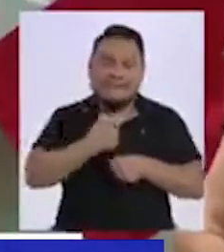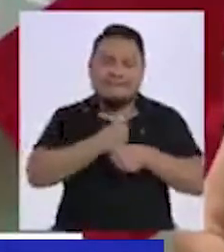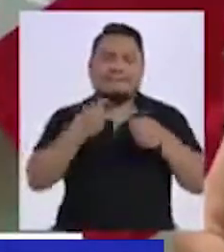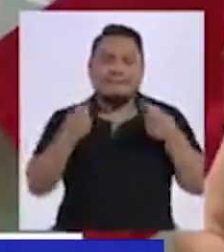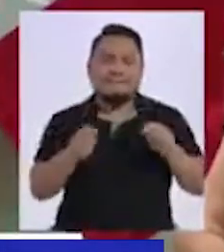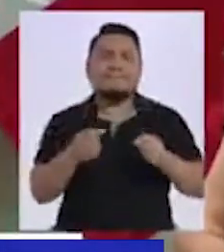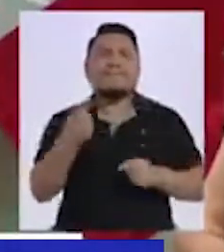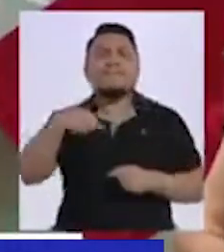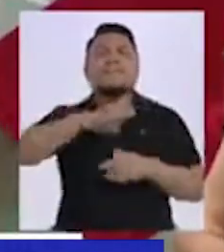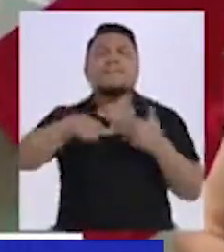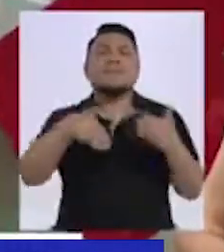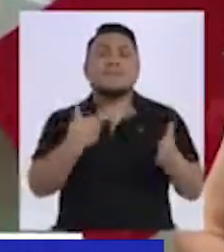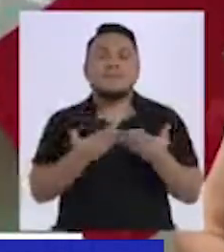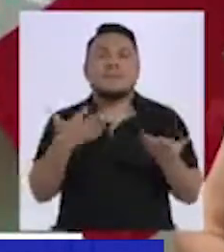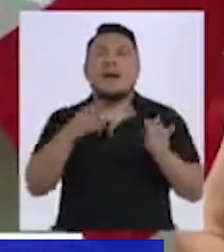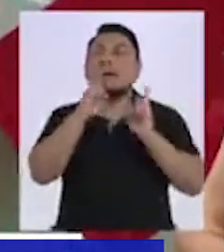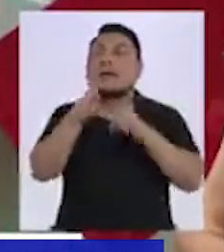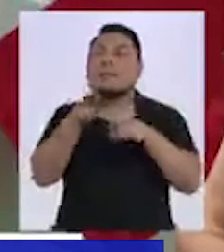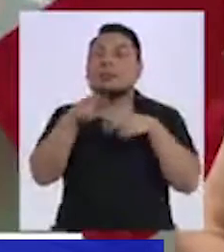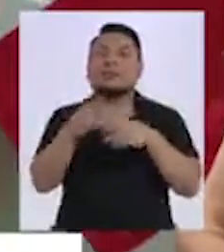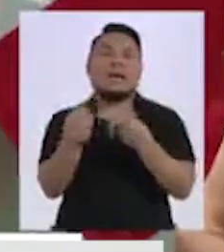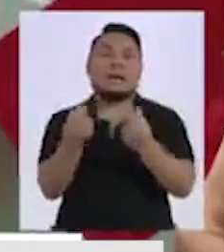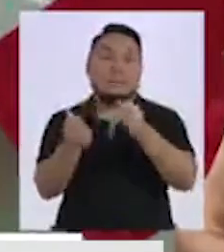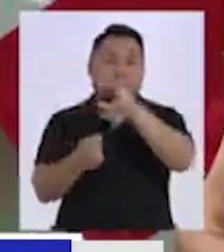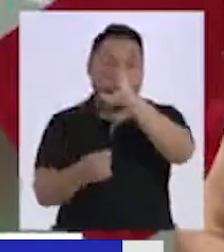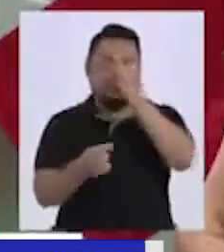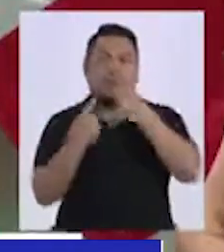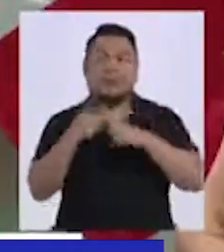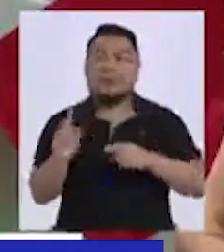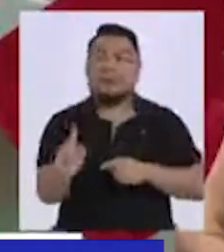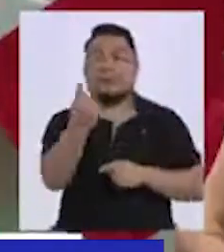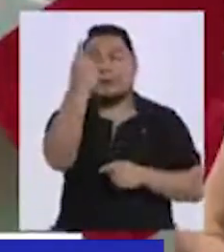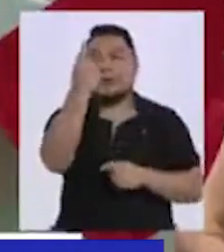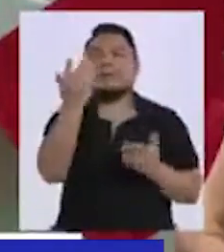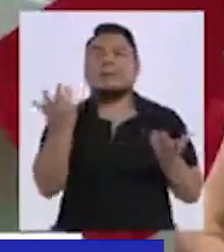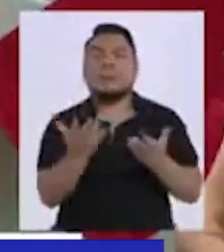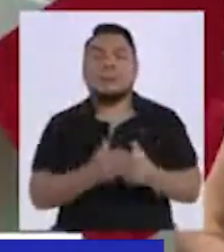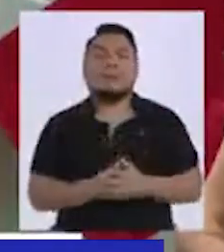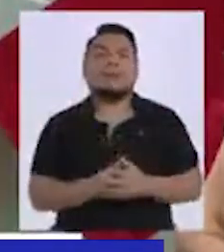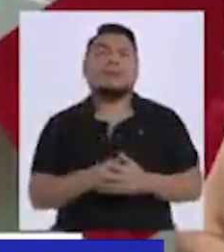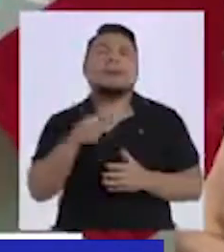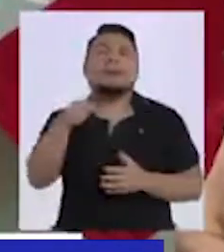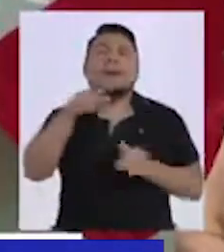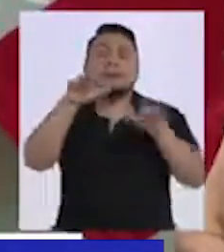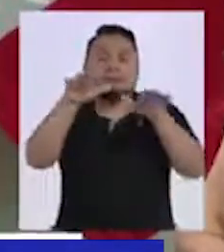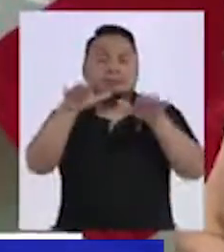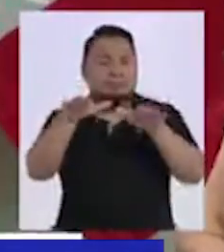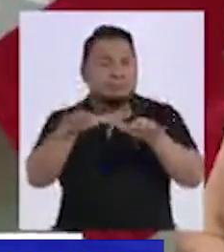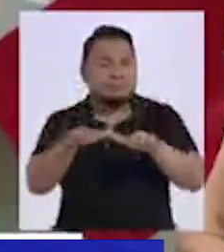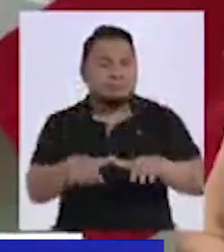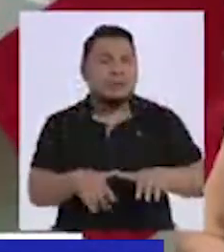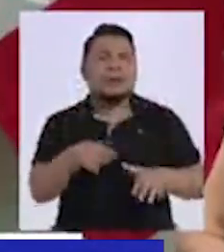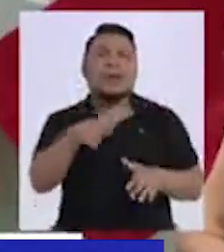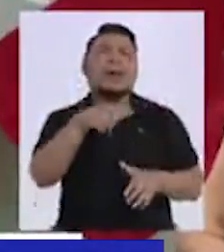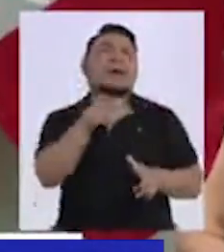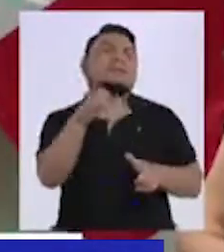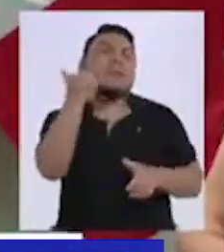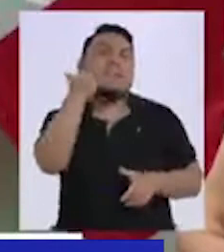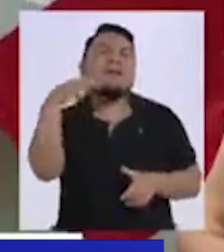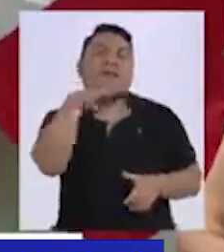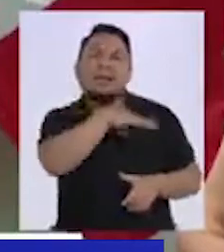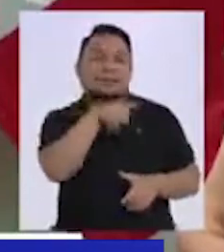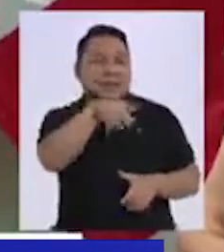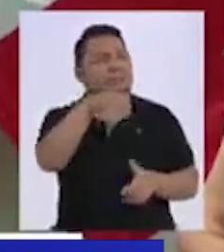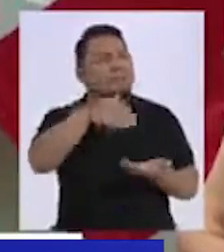para aumentar la capacidad de respuesta. Pero la primera medida sería disminuir de manera significativa las llamadas